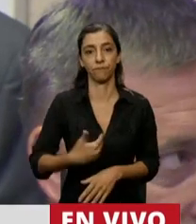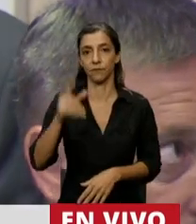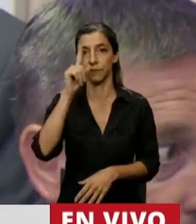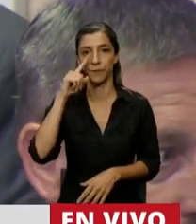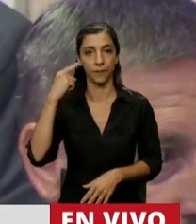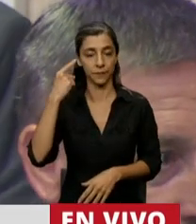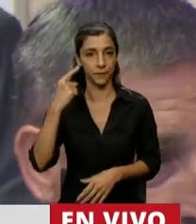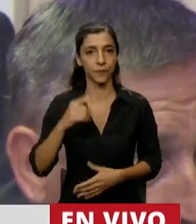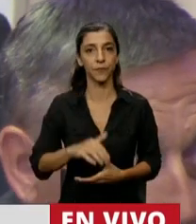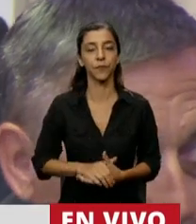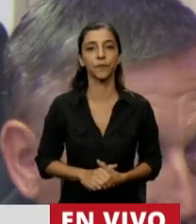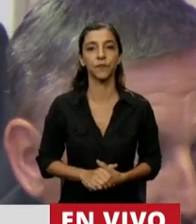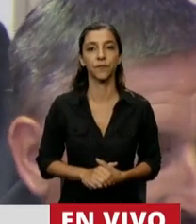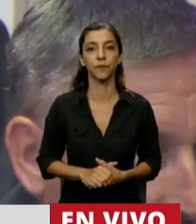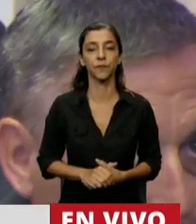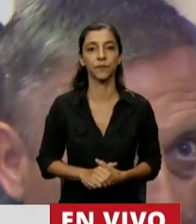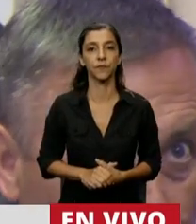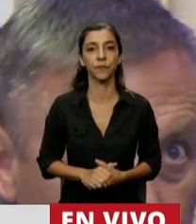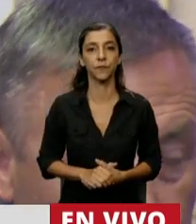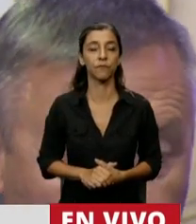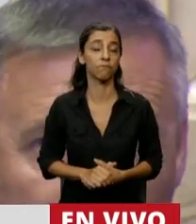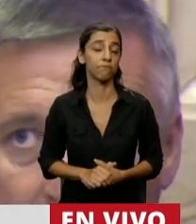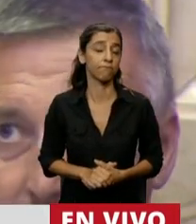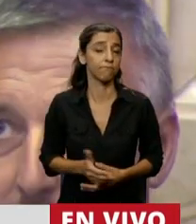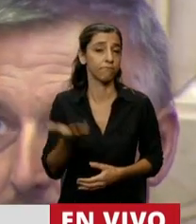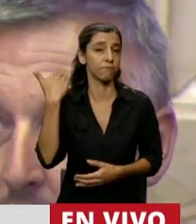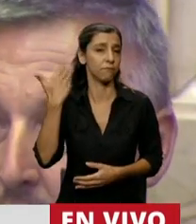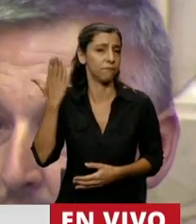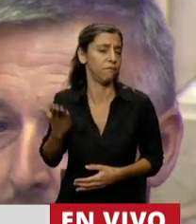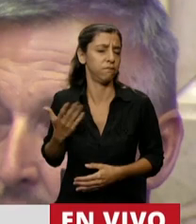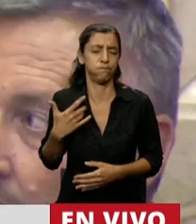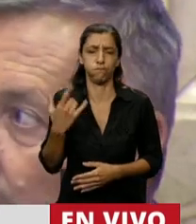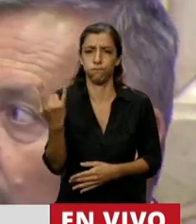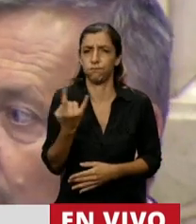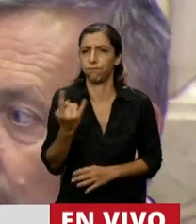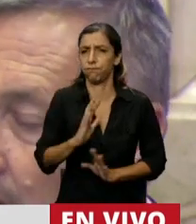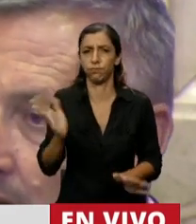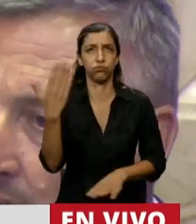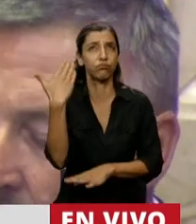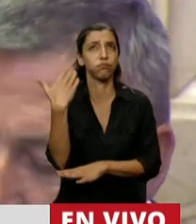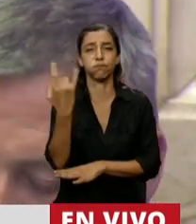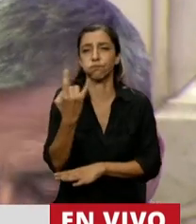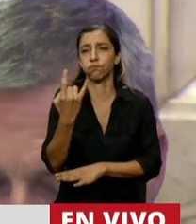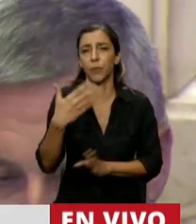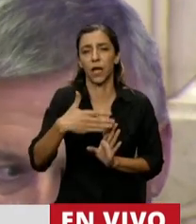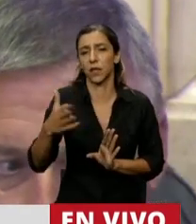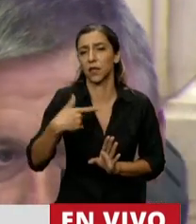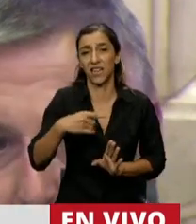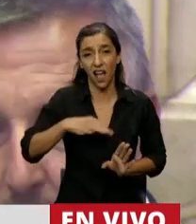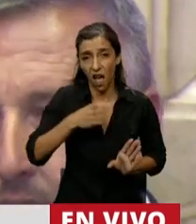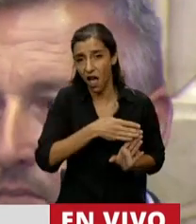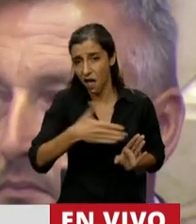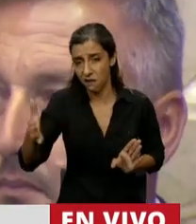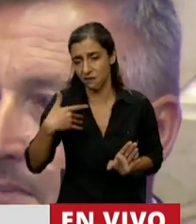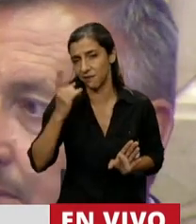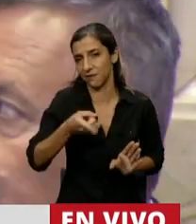Nación ha mentido en todos los temas durante todo el año. Y